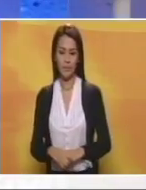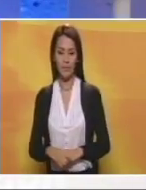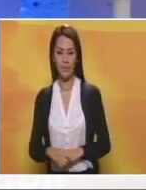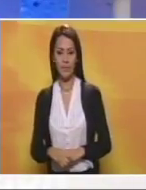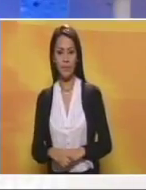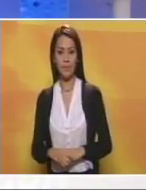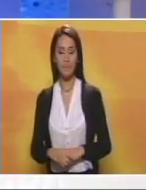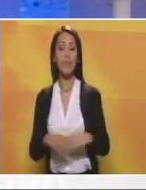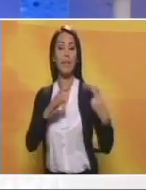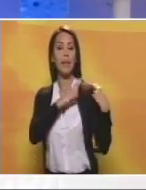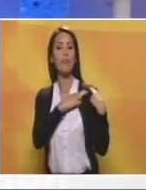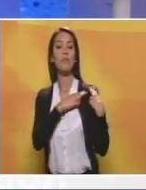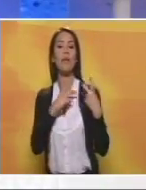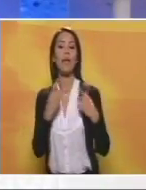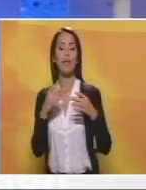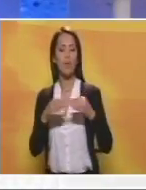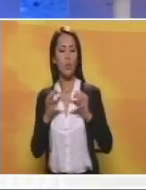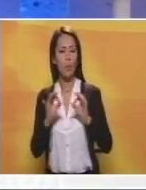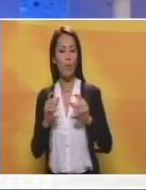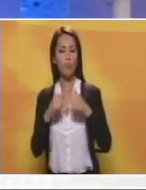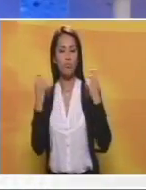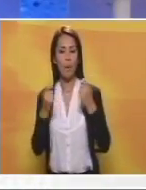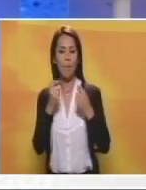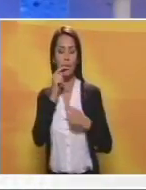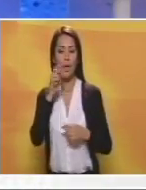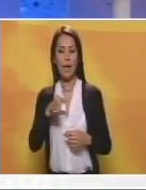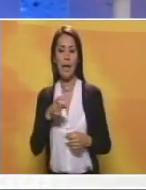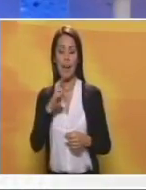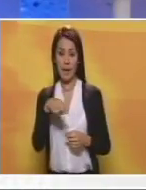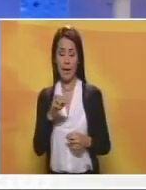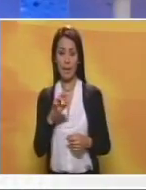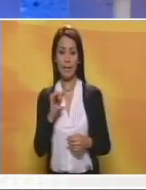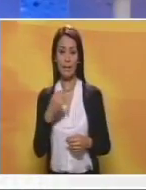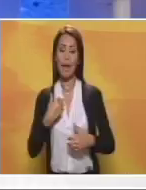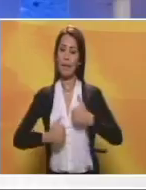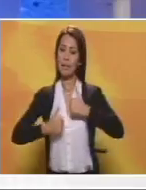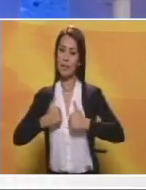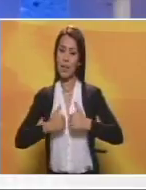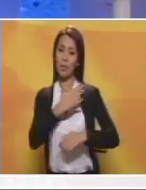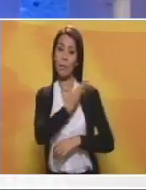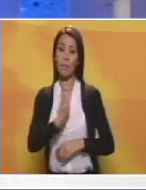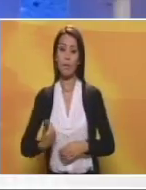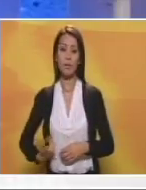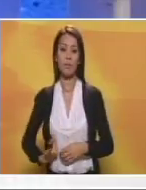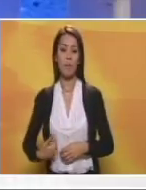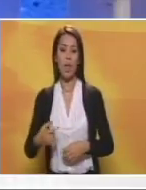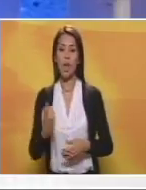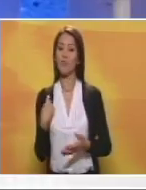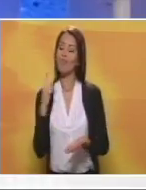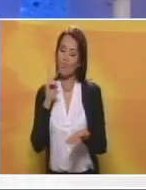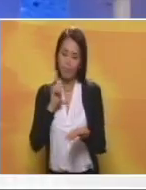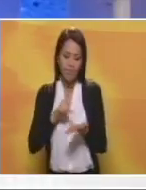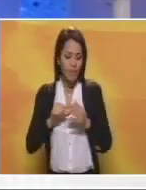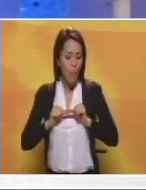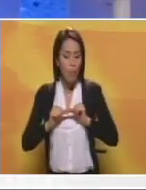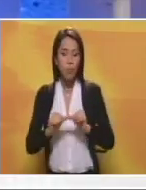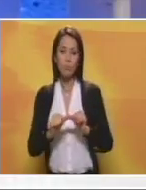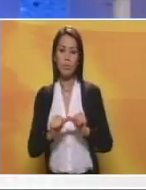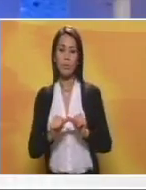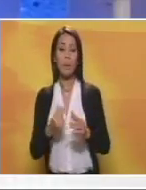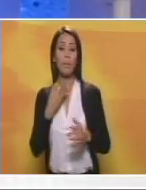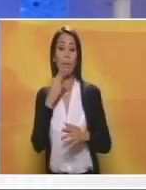Continuamos. El jefe del Comando de Campaña Nacional de Henry Falcón, Claudio Fermín, aseguró que el candidato presidencial no se retirará de la campaña, aun cuando no